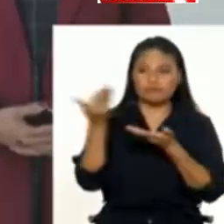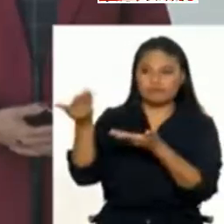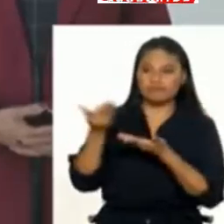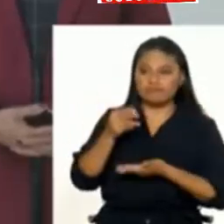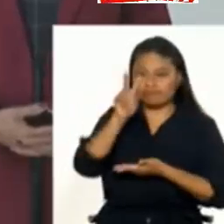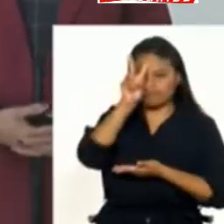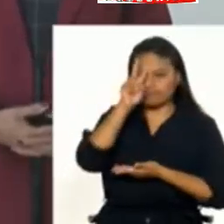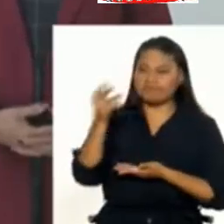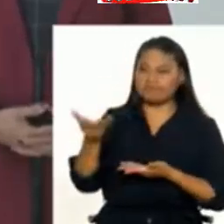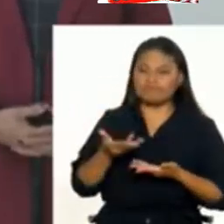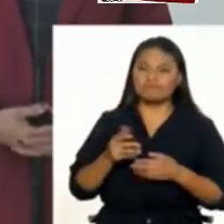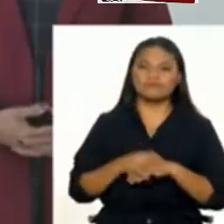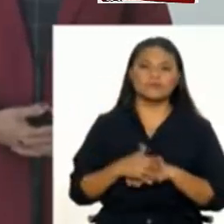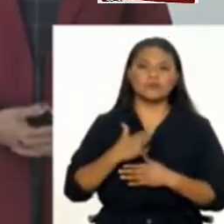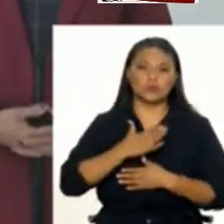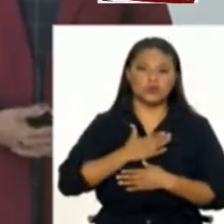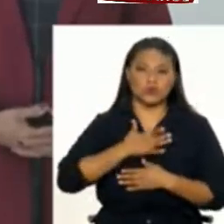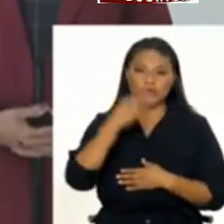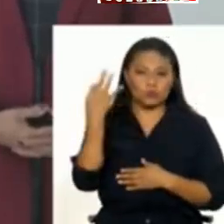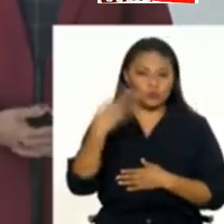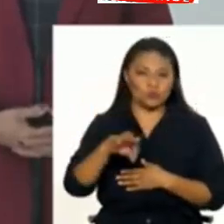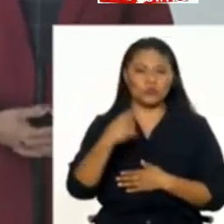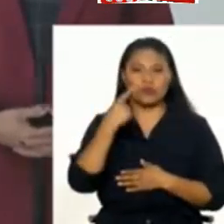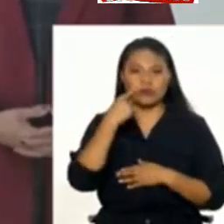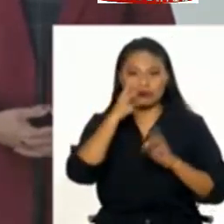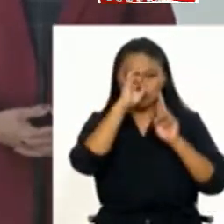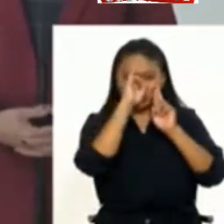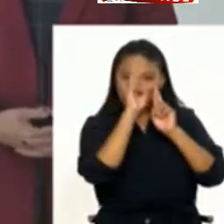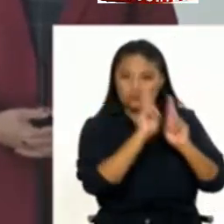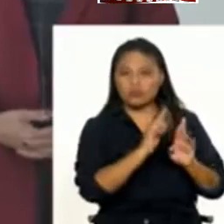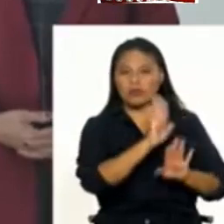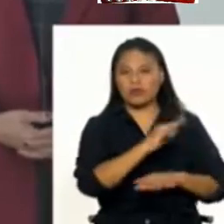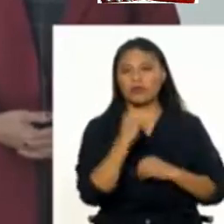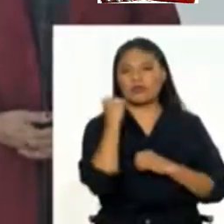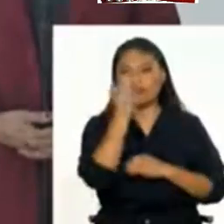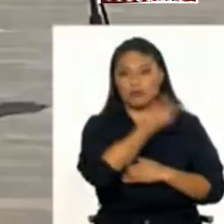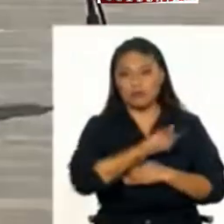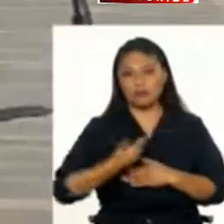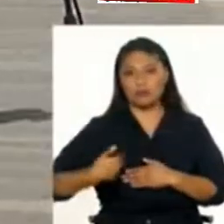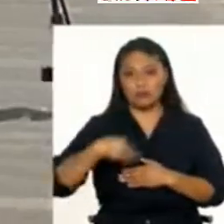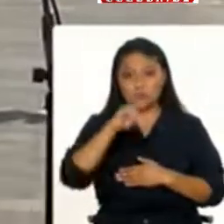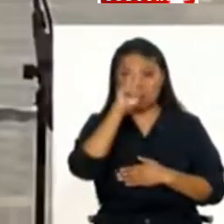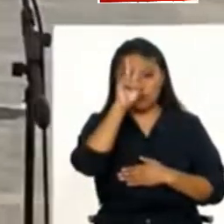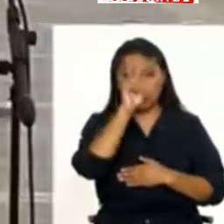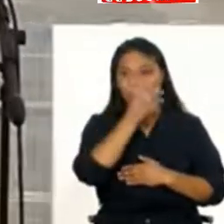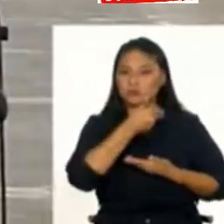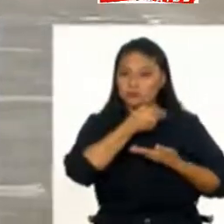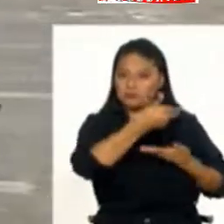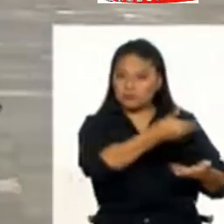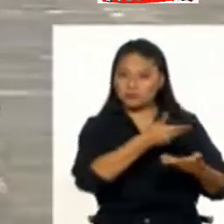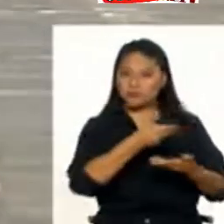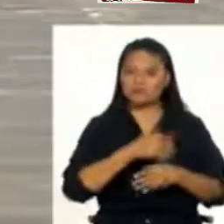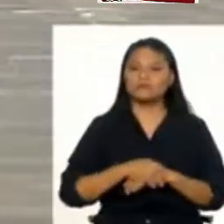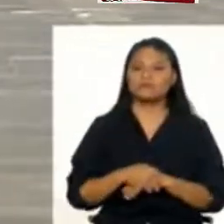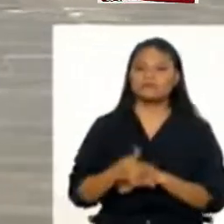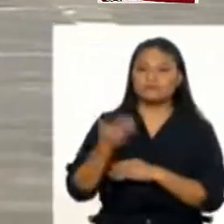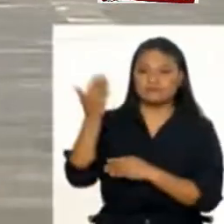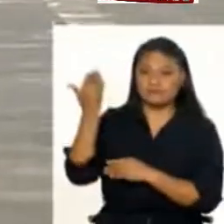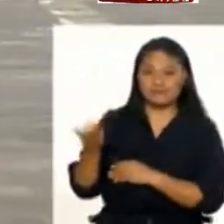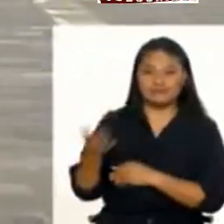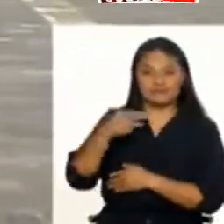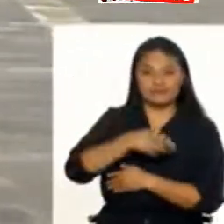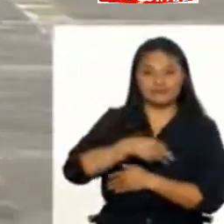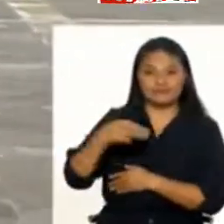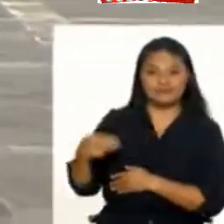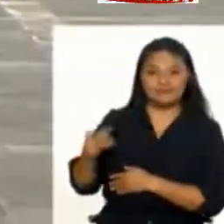Perú. Nosotros siempre hemos reconocido el derecho que le corresponde al Perú. Esto fue destacado por el presidente